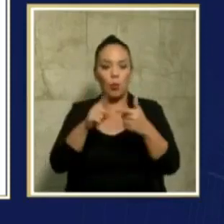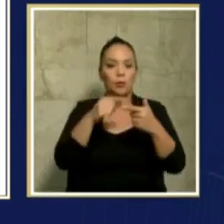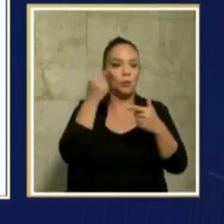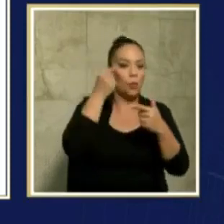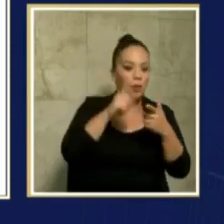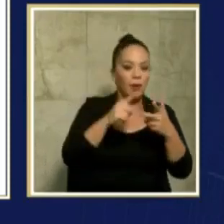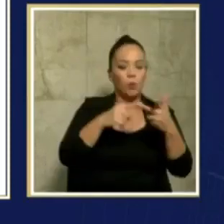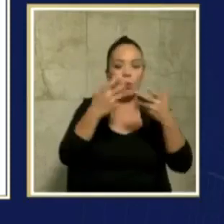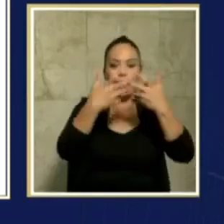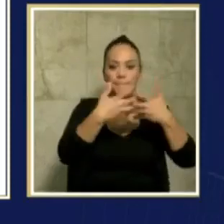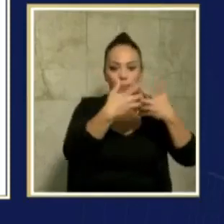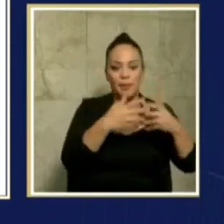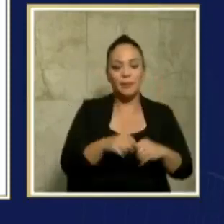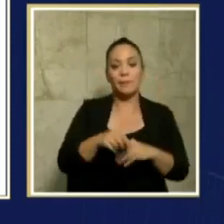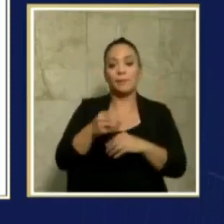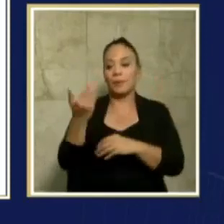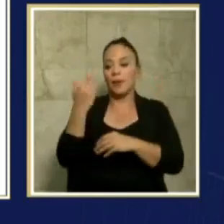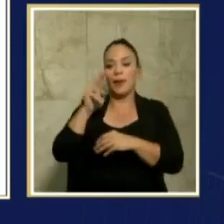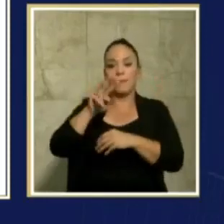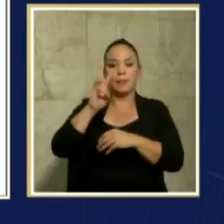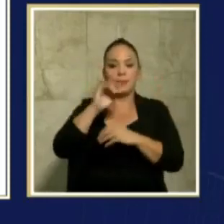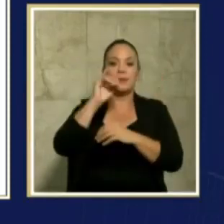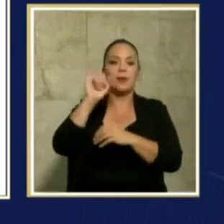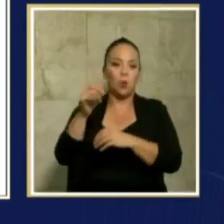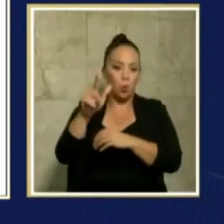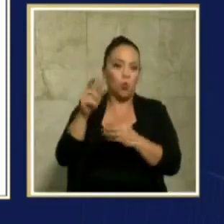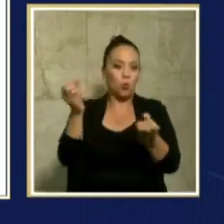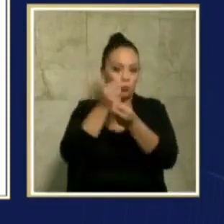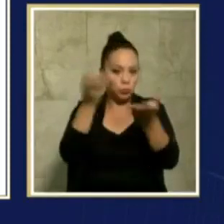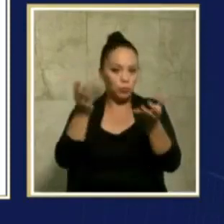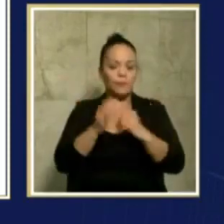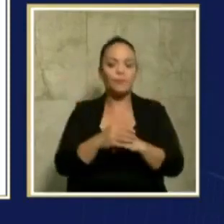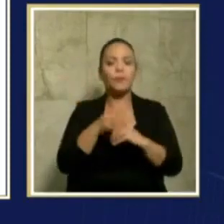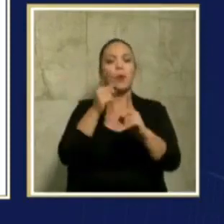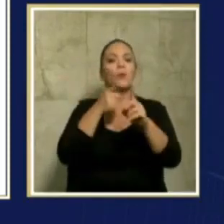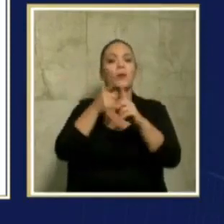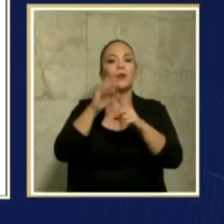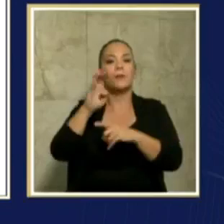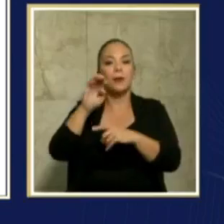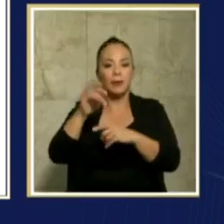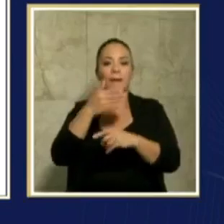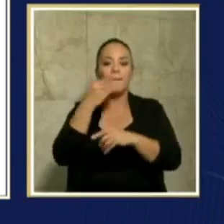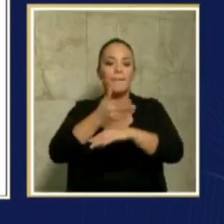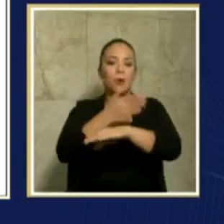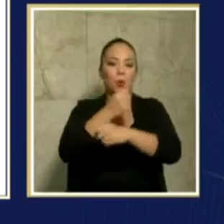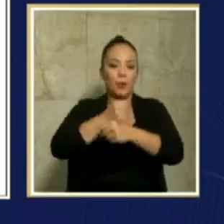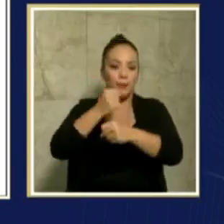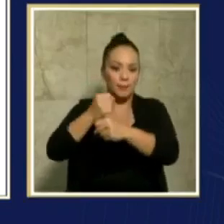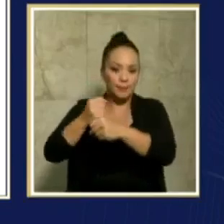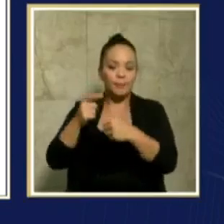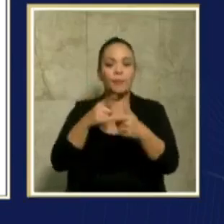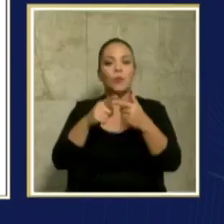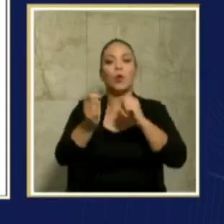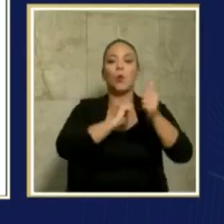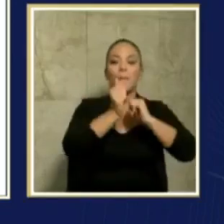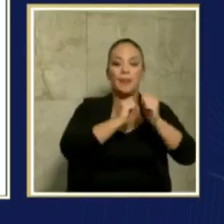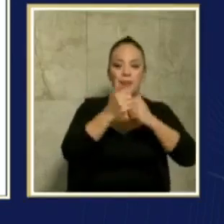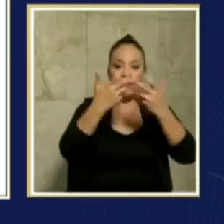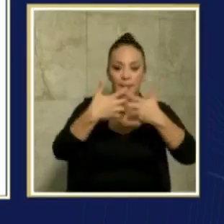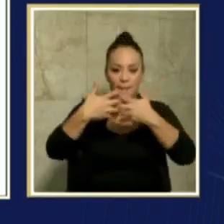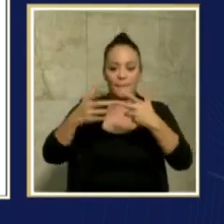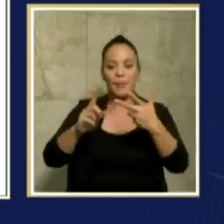supuesto. Se lanzó el 26 de julio. ¿Qué pretende Brete? Mejorar la empleabilidad, ahora lo vamos a explicar, la competitividad de las empresas,